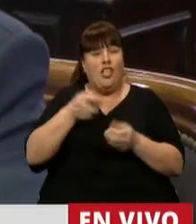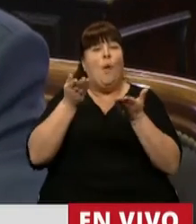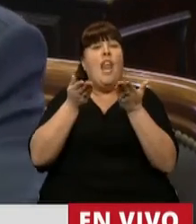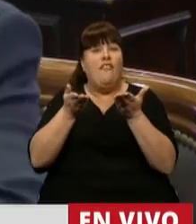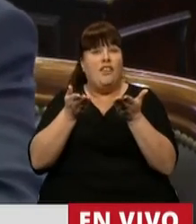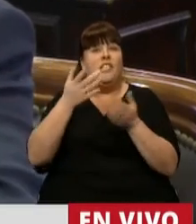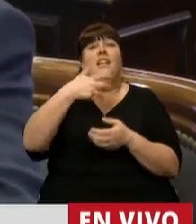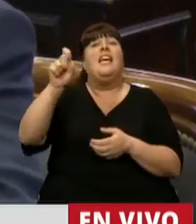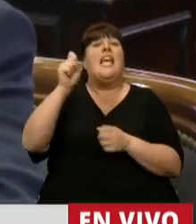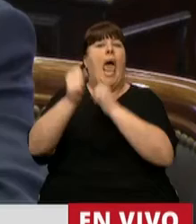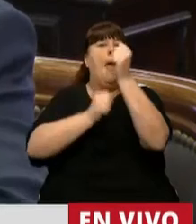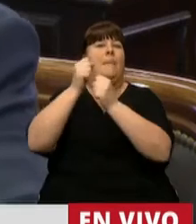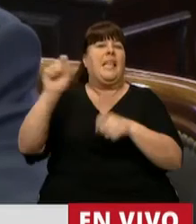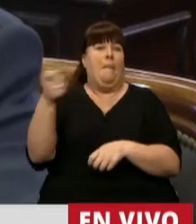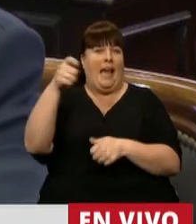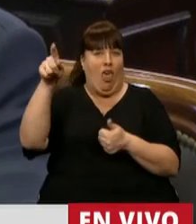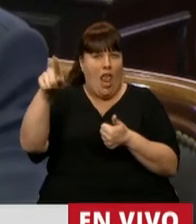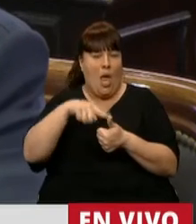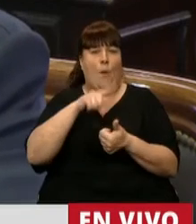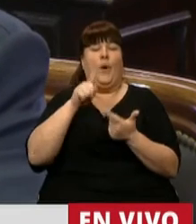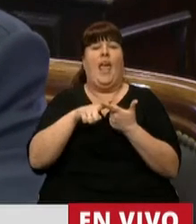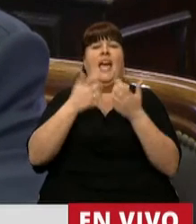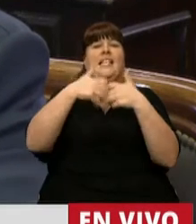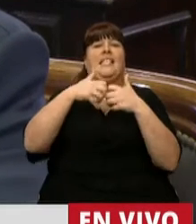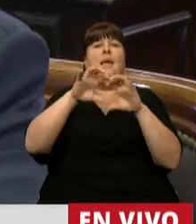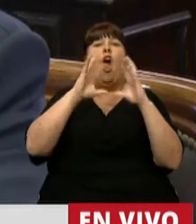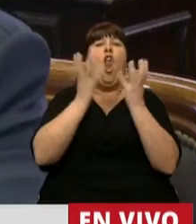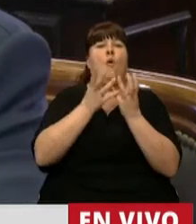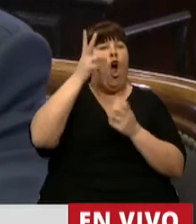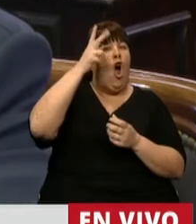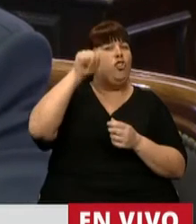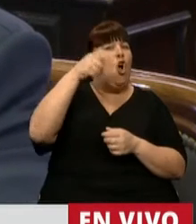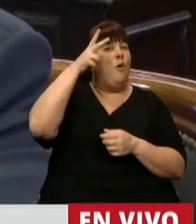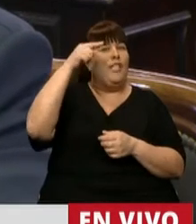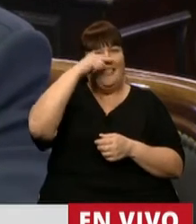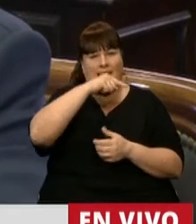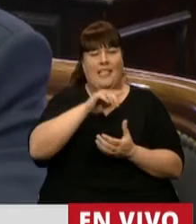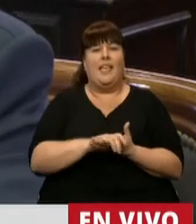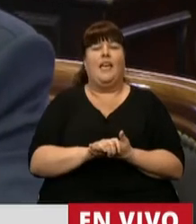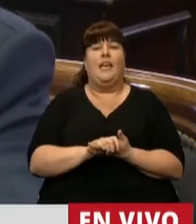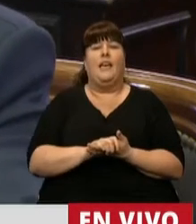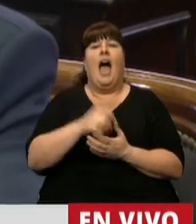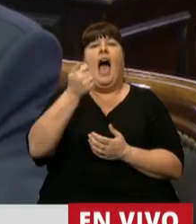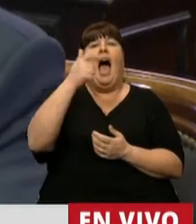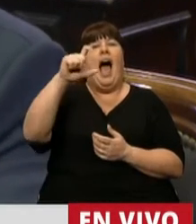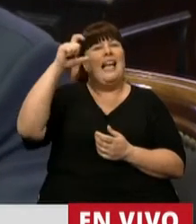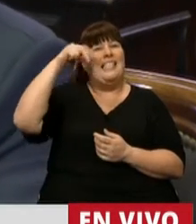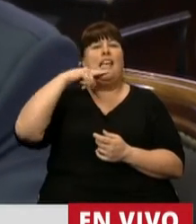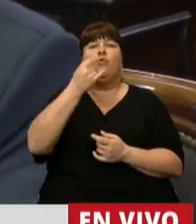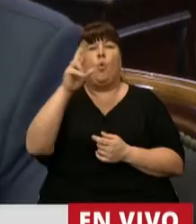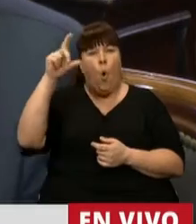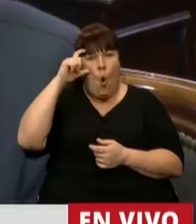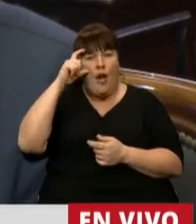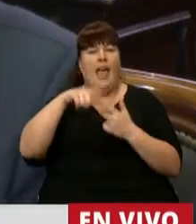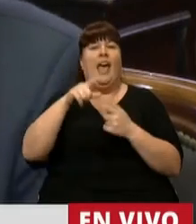beneficios. Se lo llevaba la empresa Mercado Libre, Sistemas Globales el 8,87, Accenture, IAF